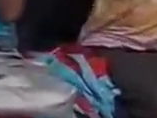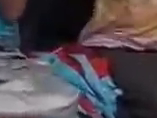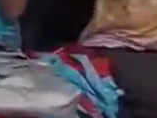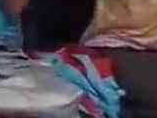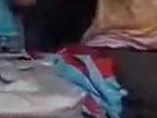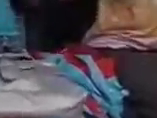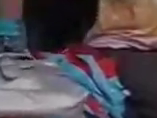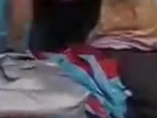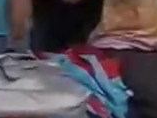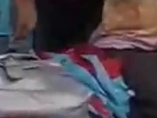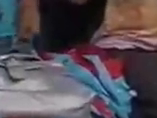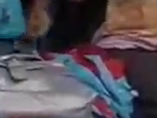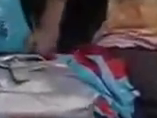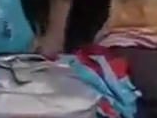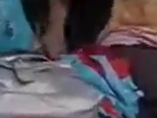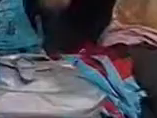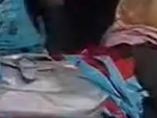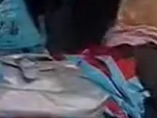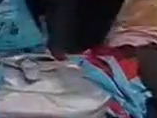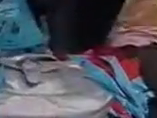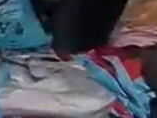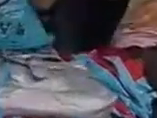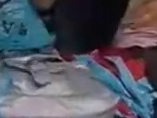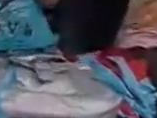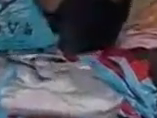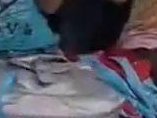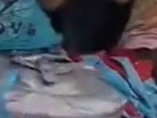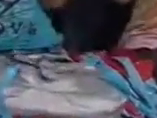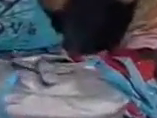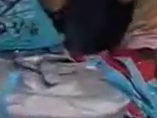Dios Gloria a Dios Gloria a Dios Gloria adios